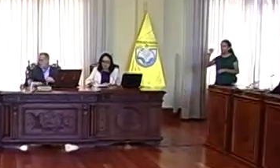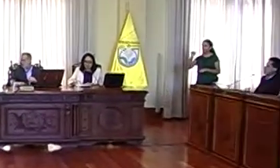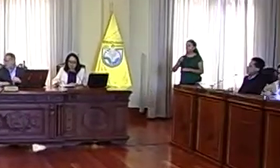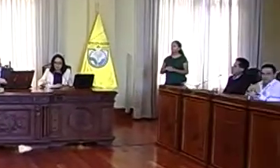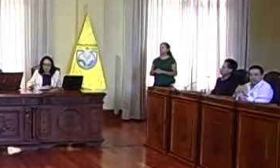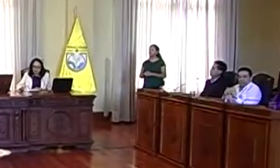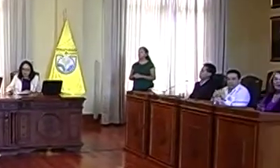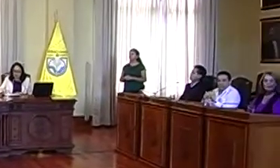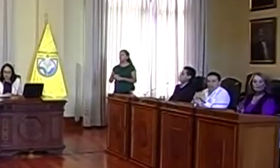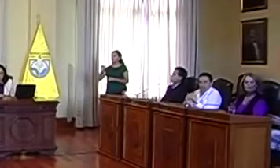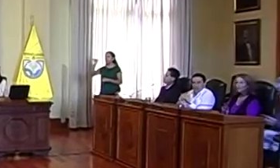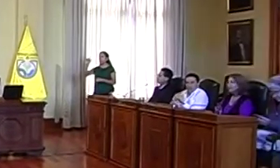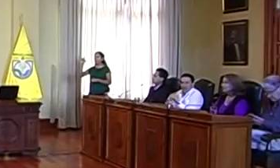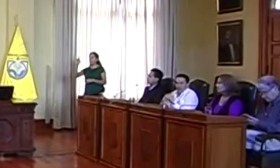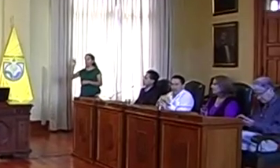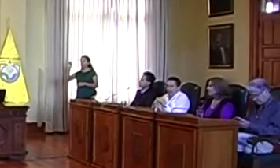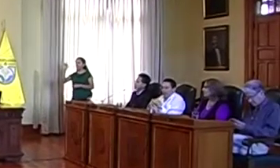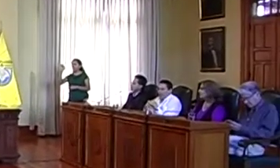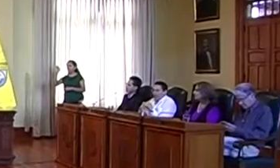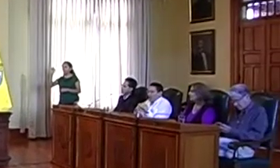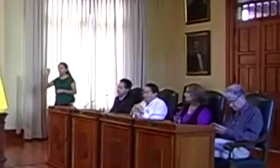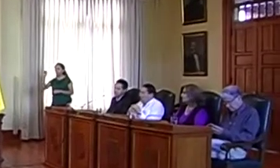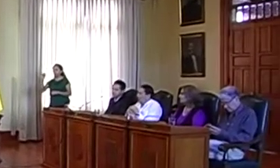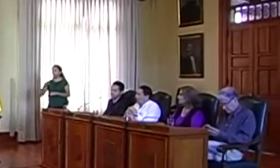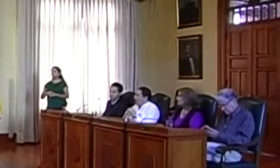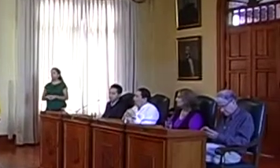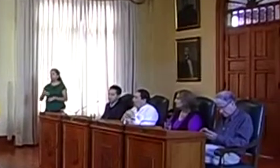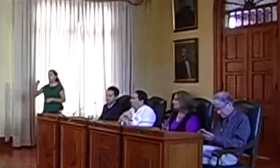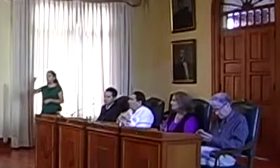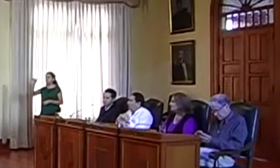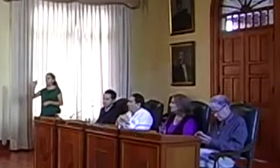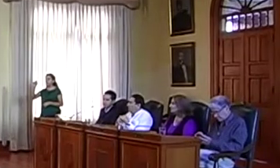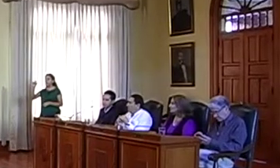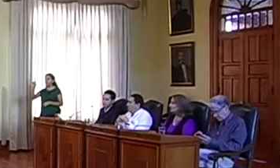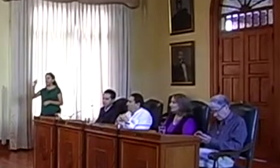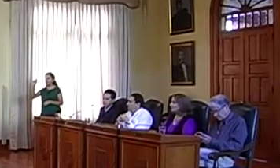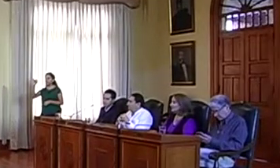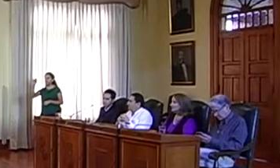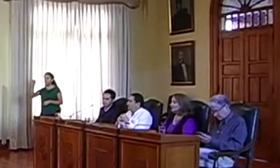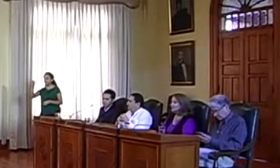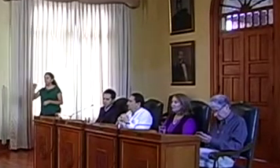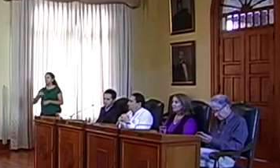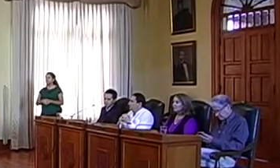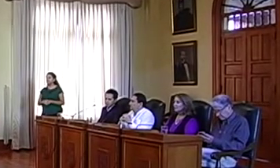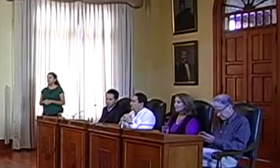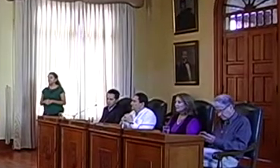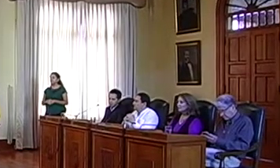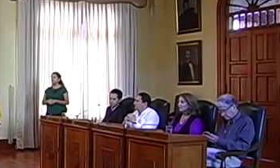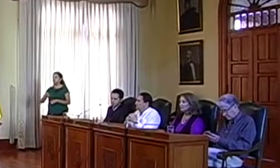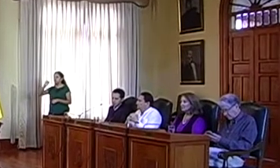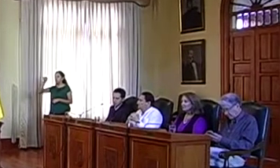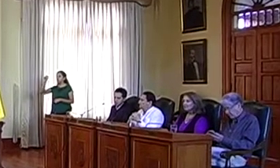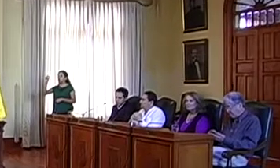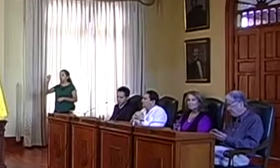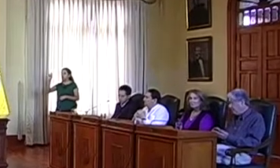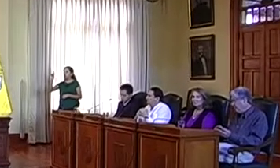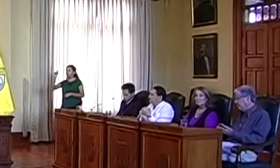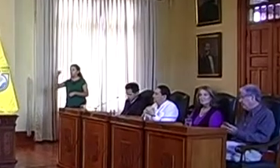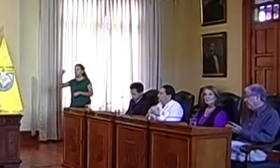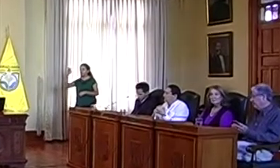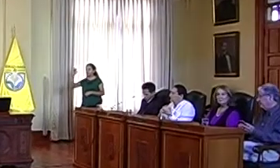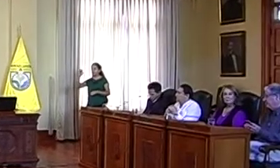Presente. Señor Alfredo Lee Gabriel. Presente. Señor Martín Bustamante Castro. Presente. Señor Jorge de Albertis González del